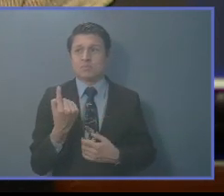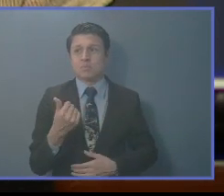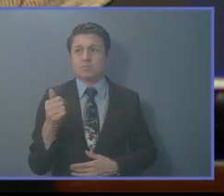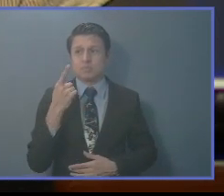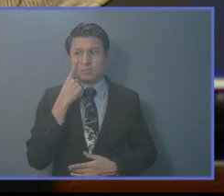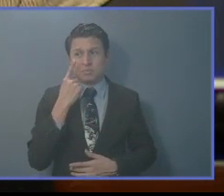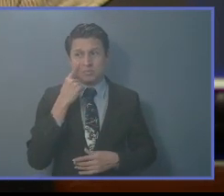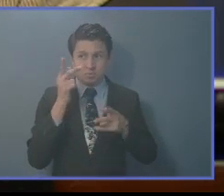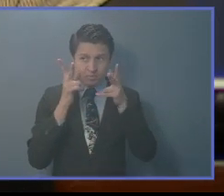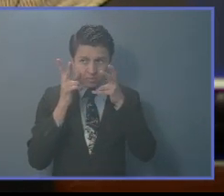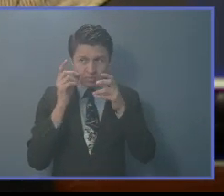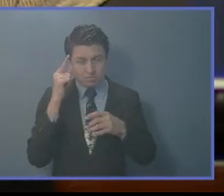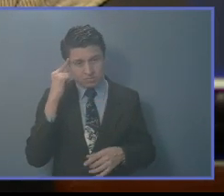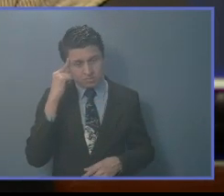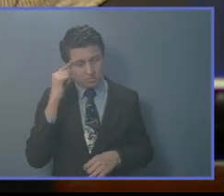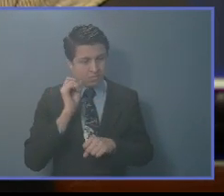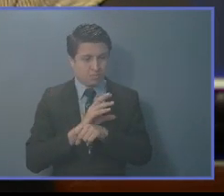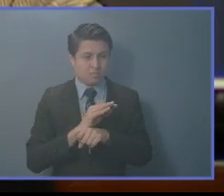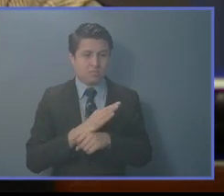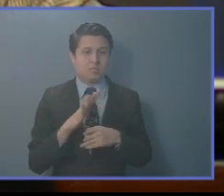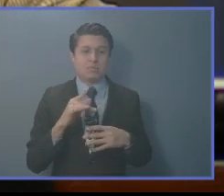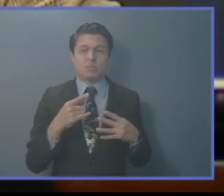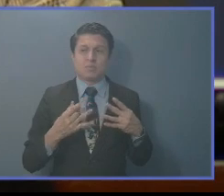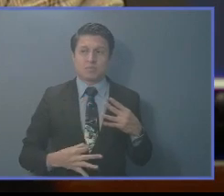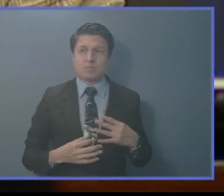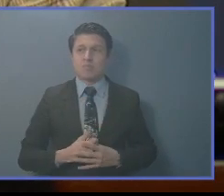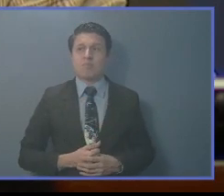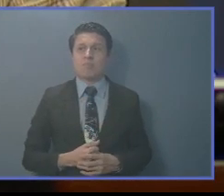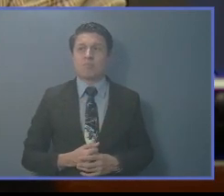mitigar los riesgos aplicando medidas tales como